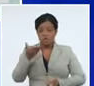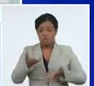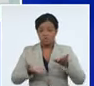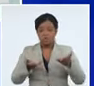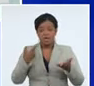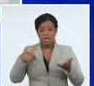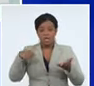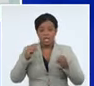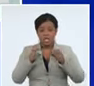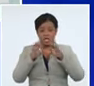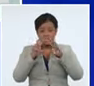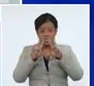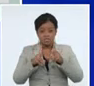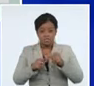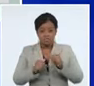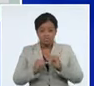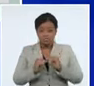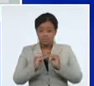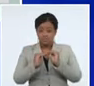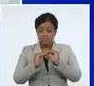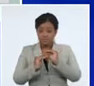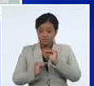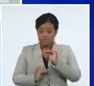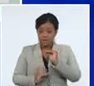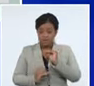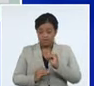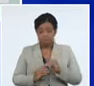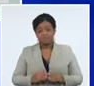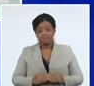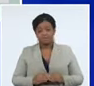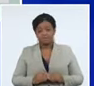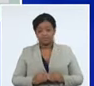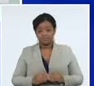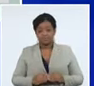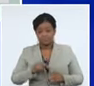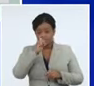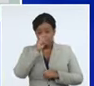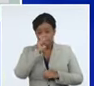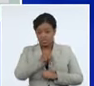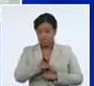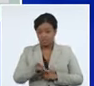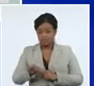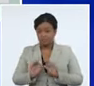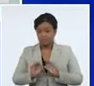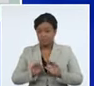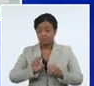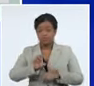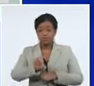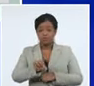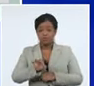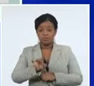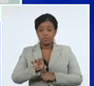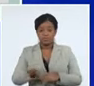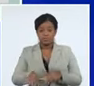la cifra más baja de casos pediátricos en estos últimos 15